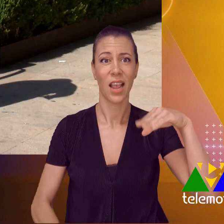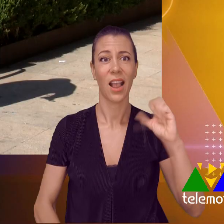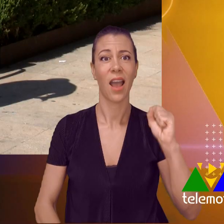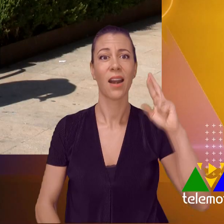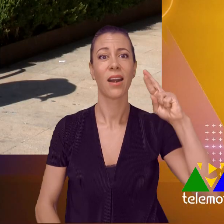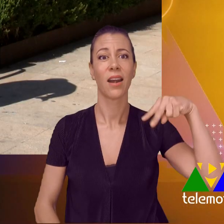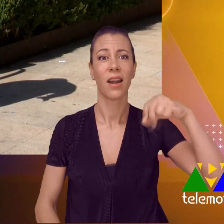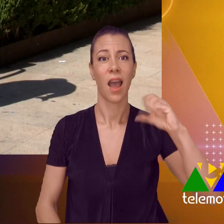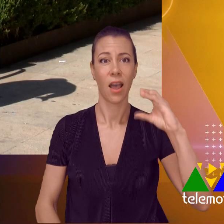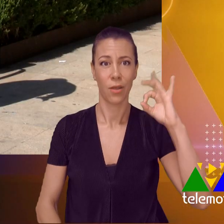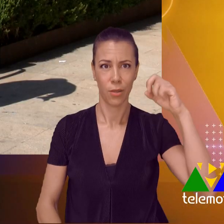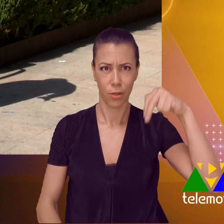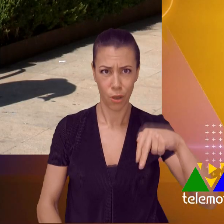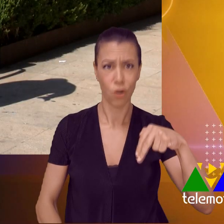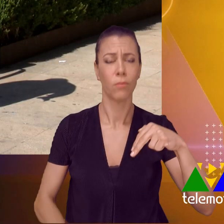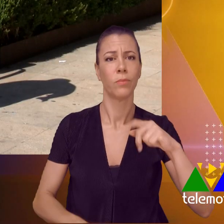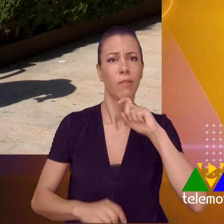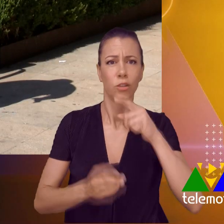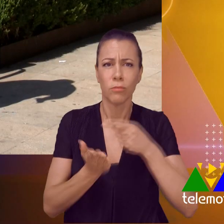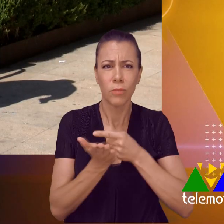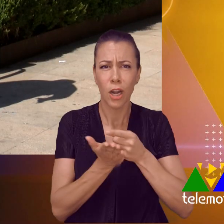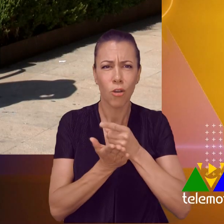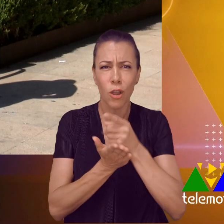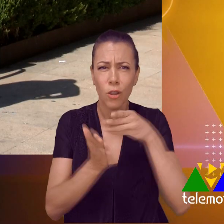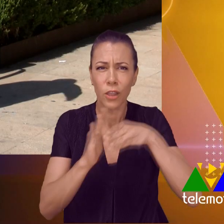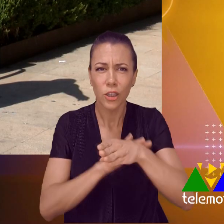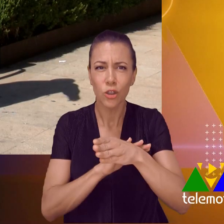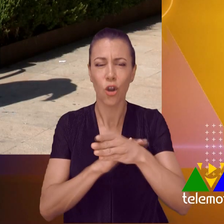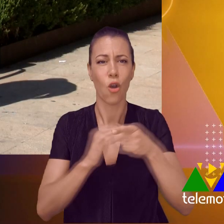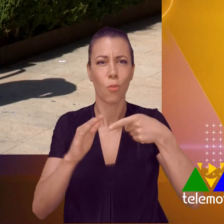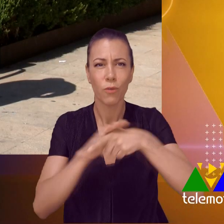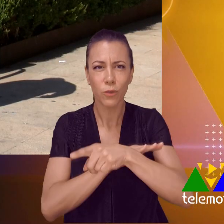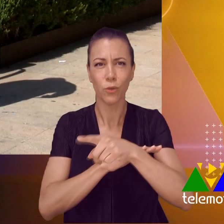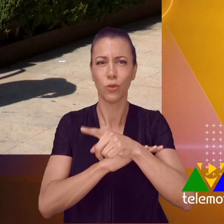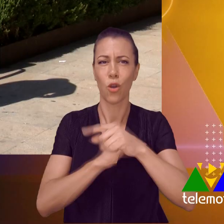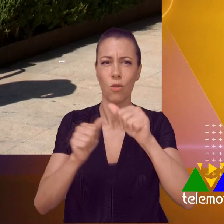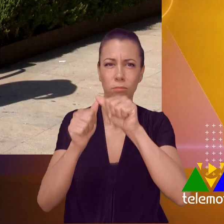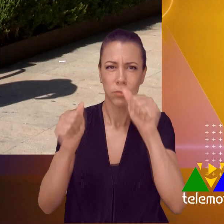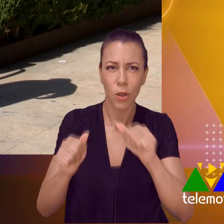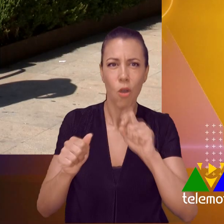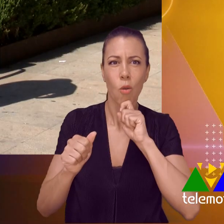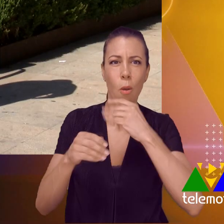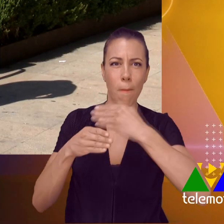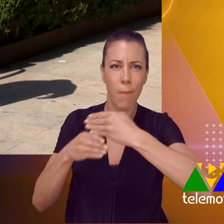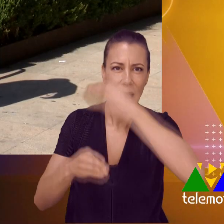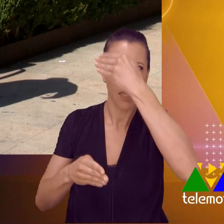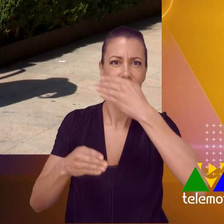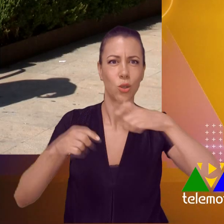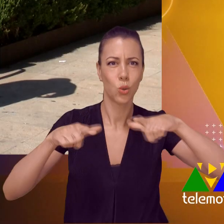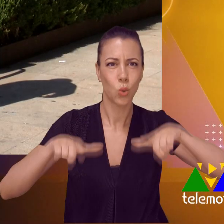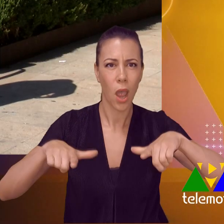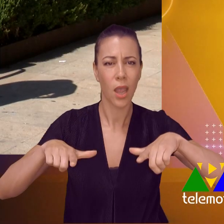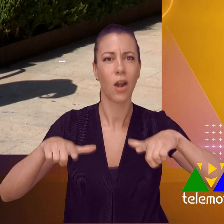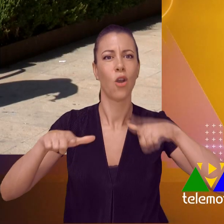centímetro a centímetro concretamente todo, bueno, toda su fisonomía, desde las paredes, el suelo,